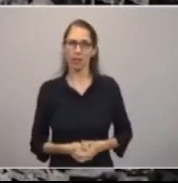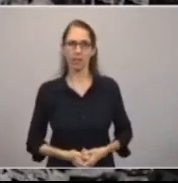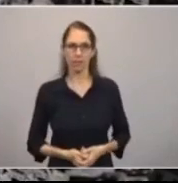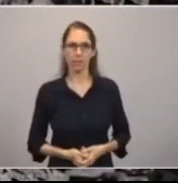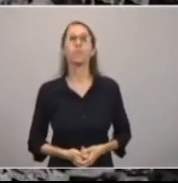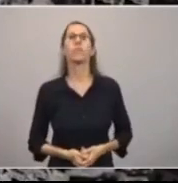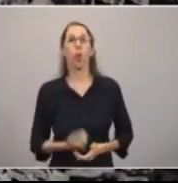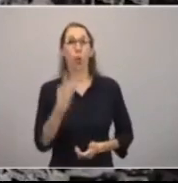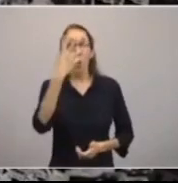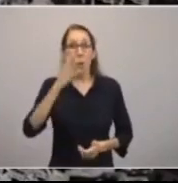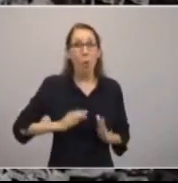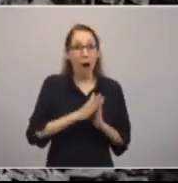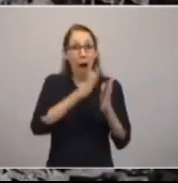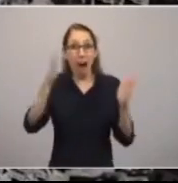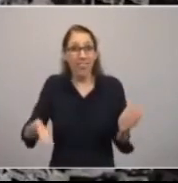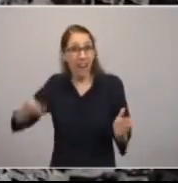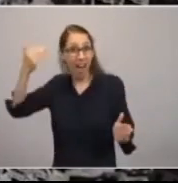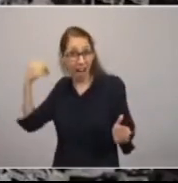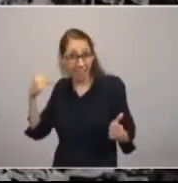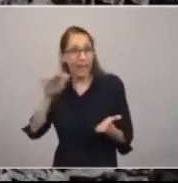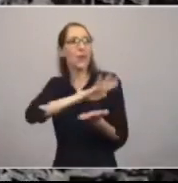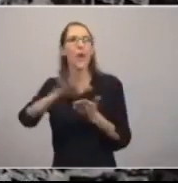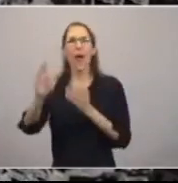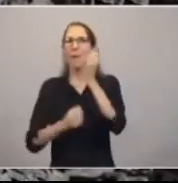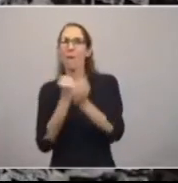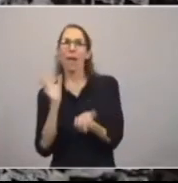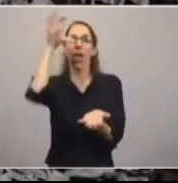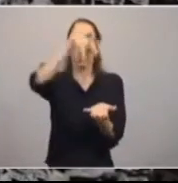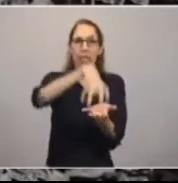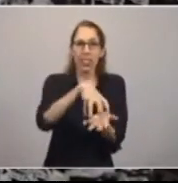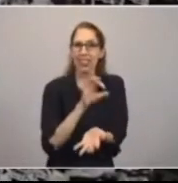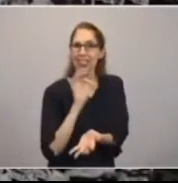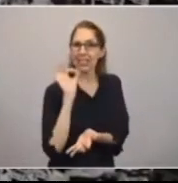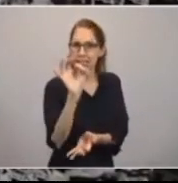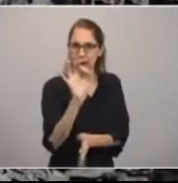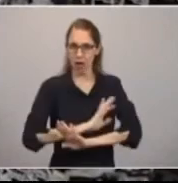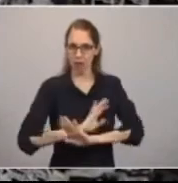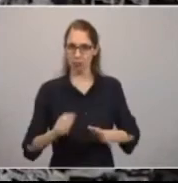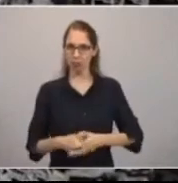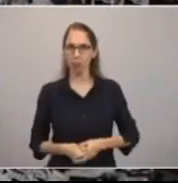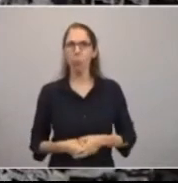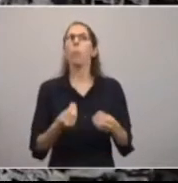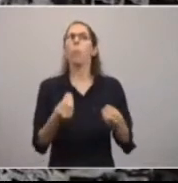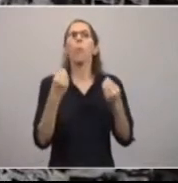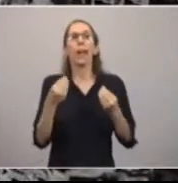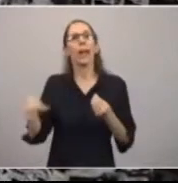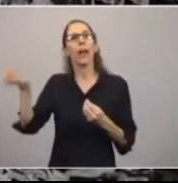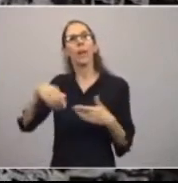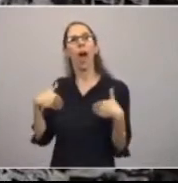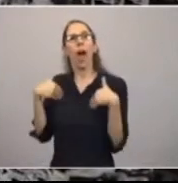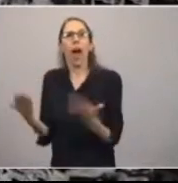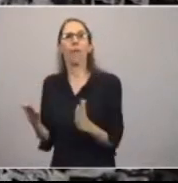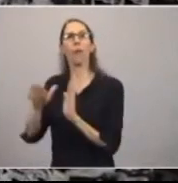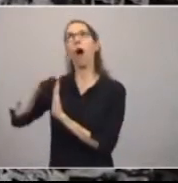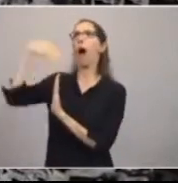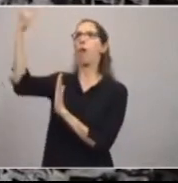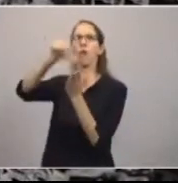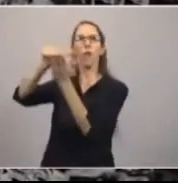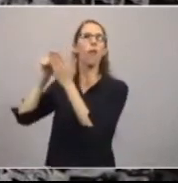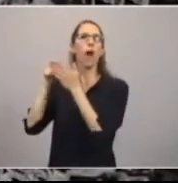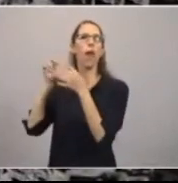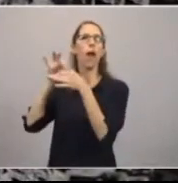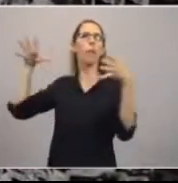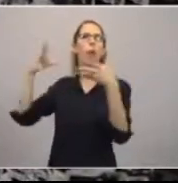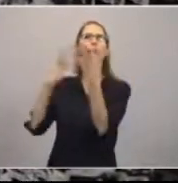4 años no se erradicó una sola industria. ¿Y por qué? Porque abrieron las importaciones. Y cuando se abren las importaciones te dicen, se